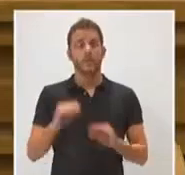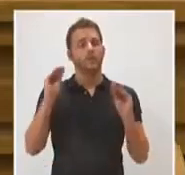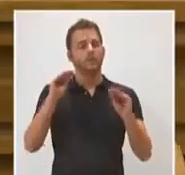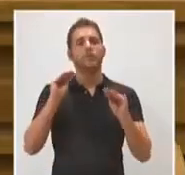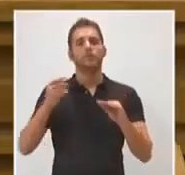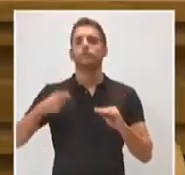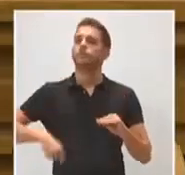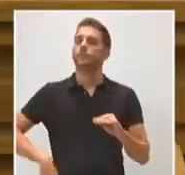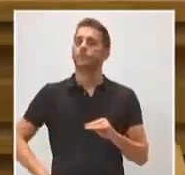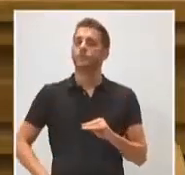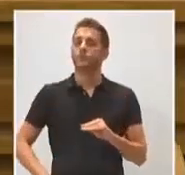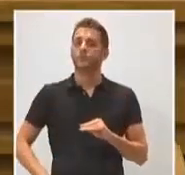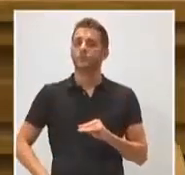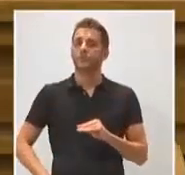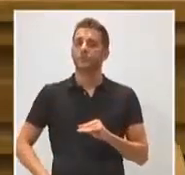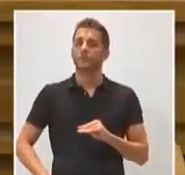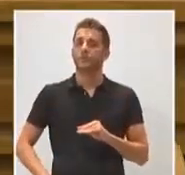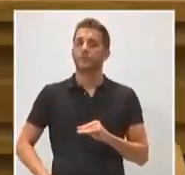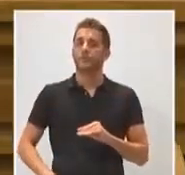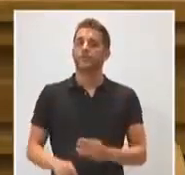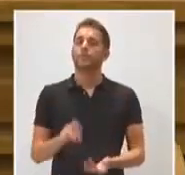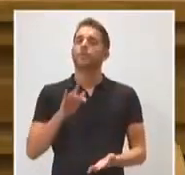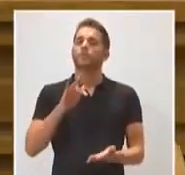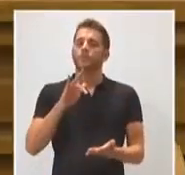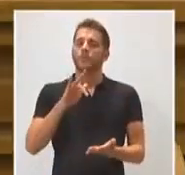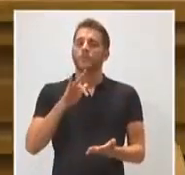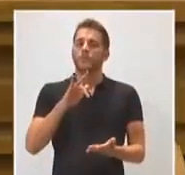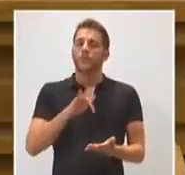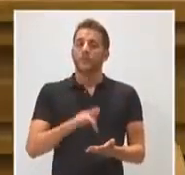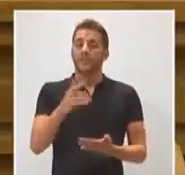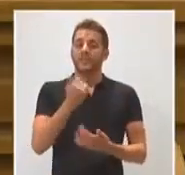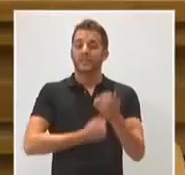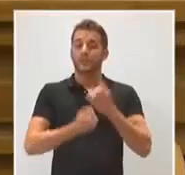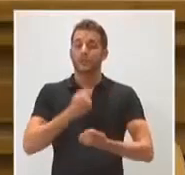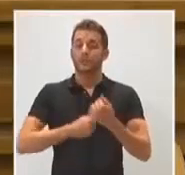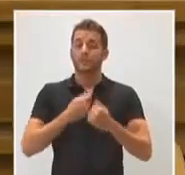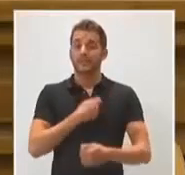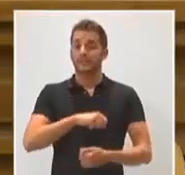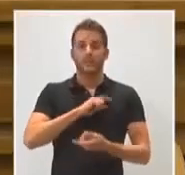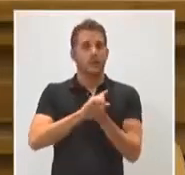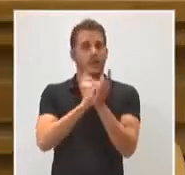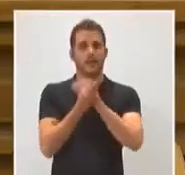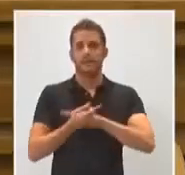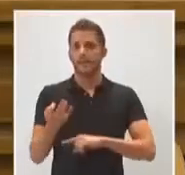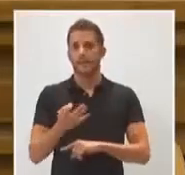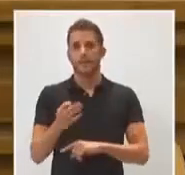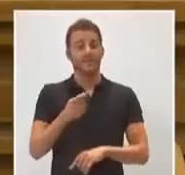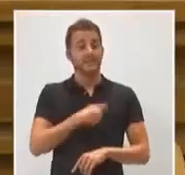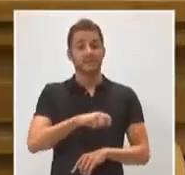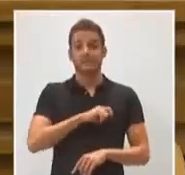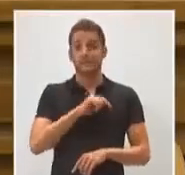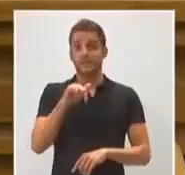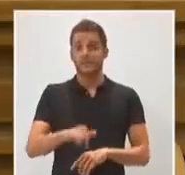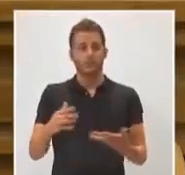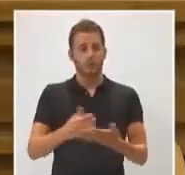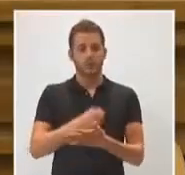forma parte de uno de los grandes ejes en los que tiene que cambiar la economía española en españa todo el mundo y